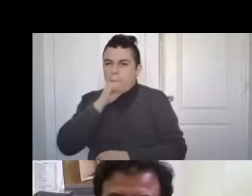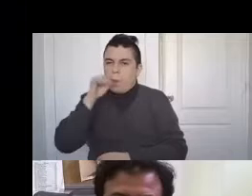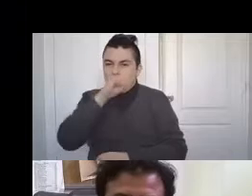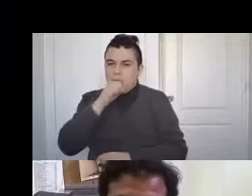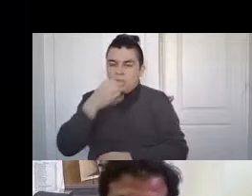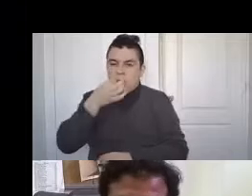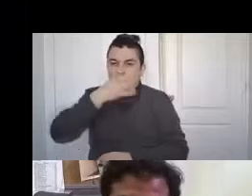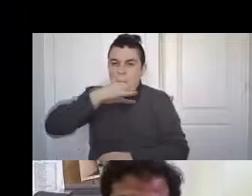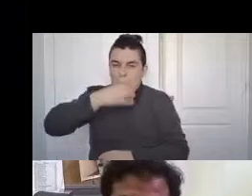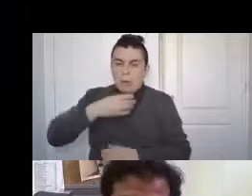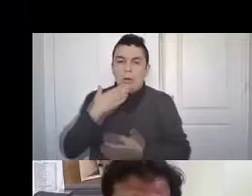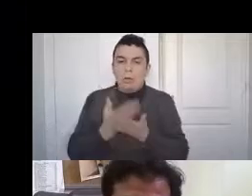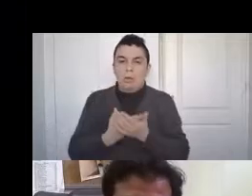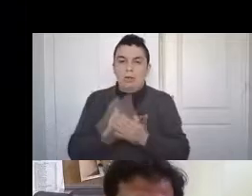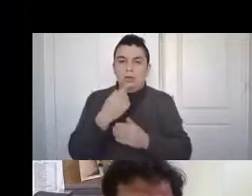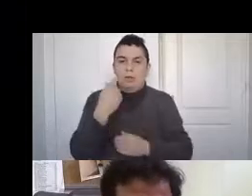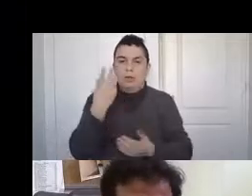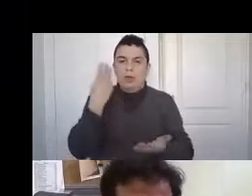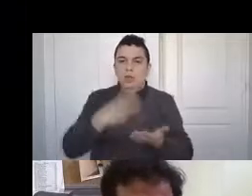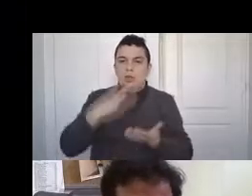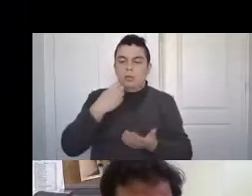el 2009.